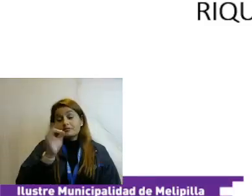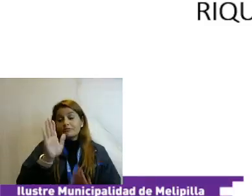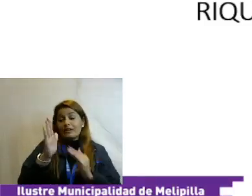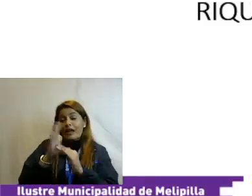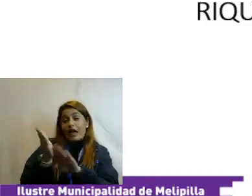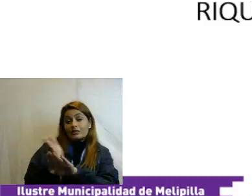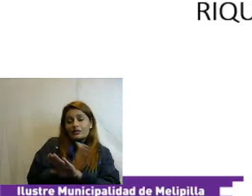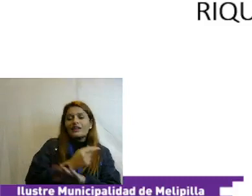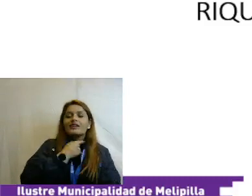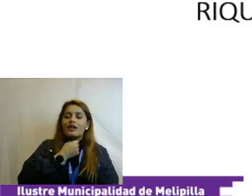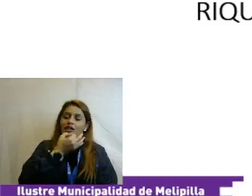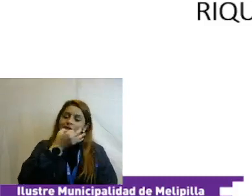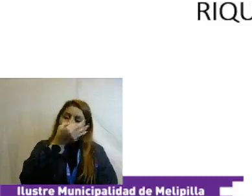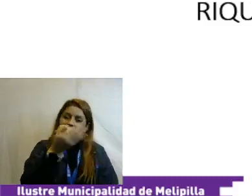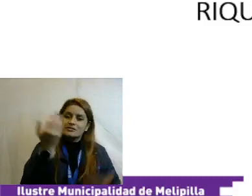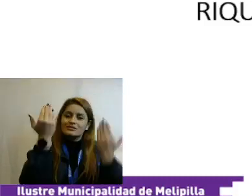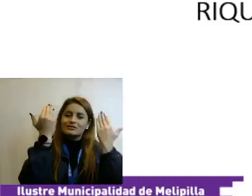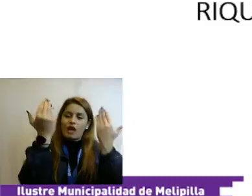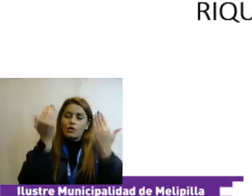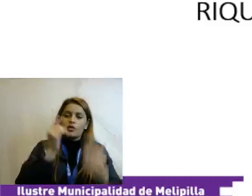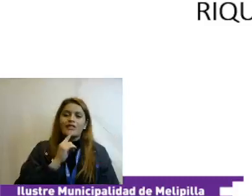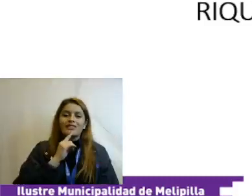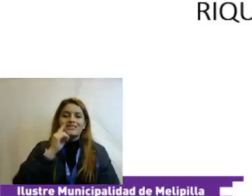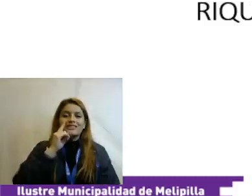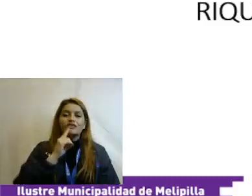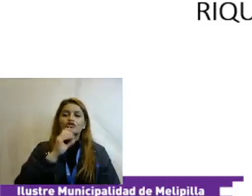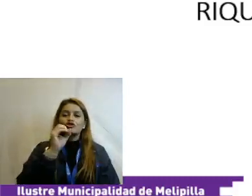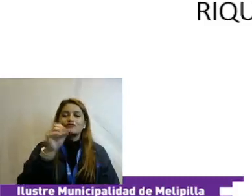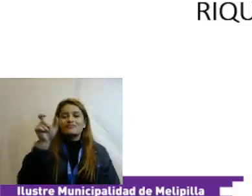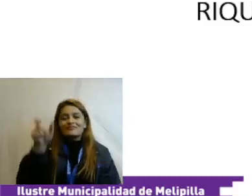que a su edad también ha dado una muestra